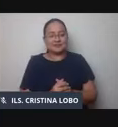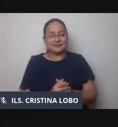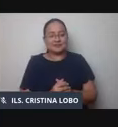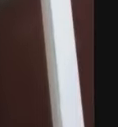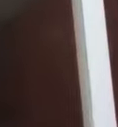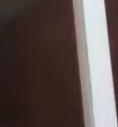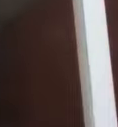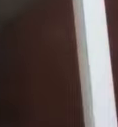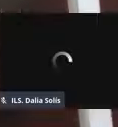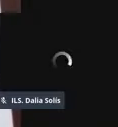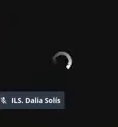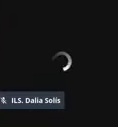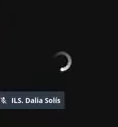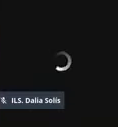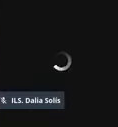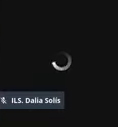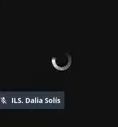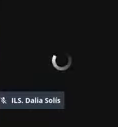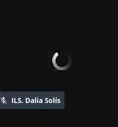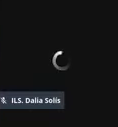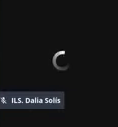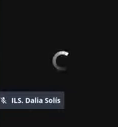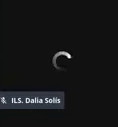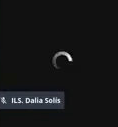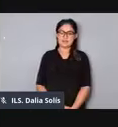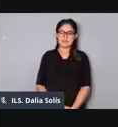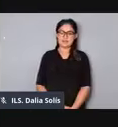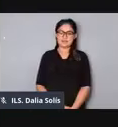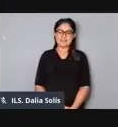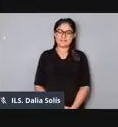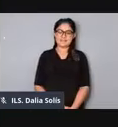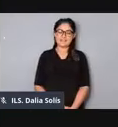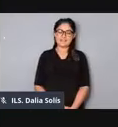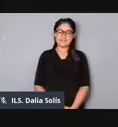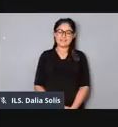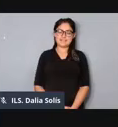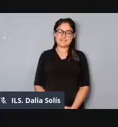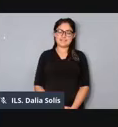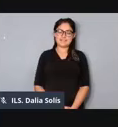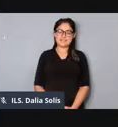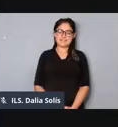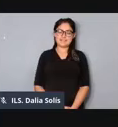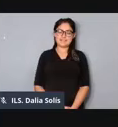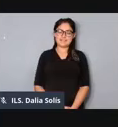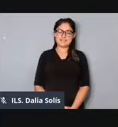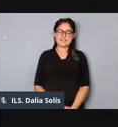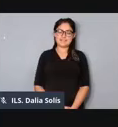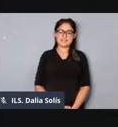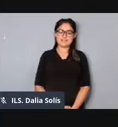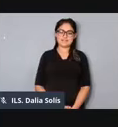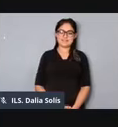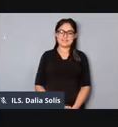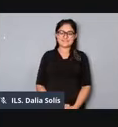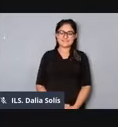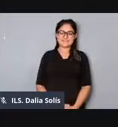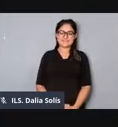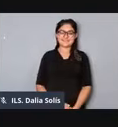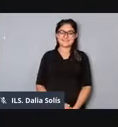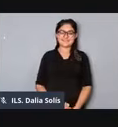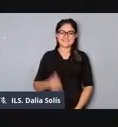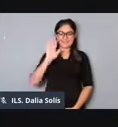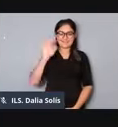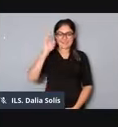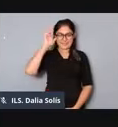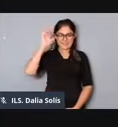la bienvenida a mi querida Dali. Hola, mi querida Dali, bienvenida. Gracias por estar con nosotros. Gracias, mi querida